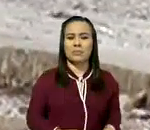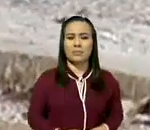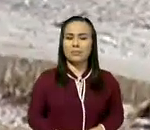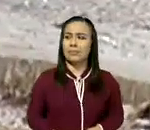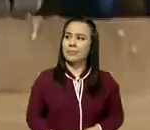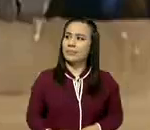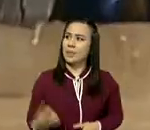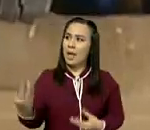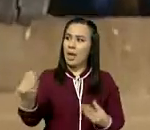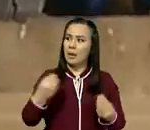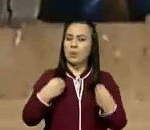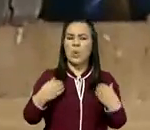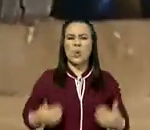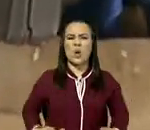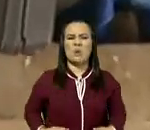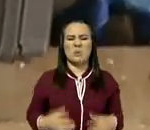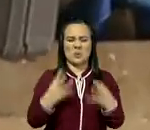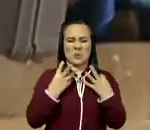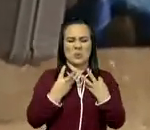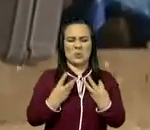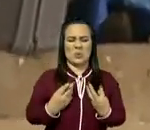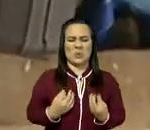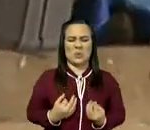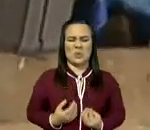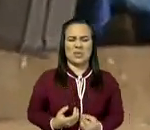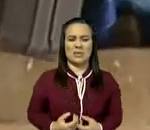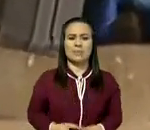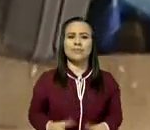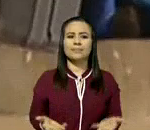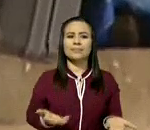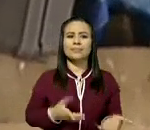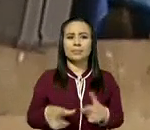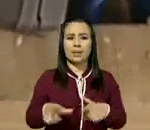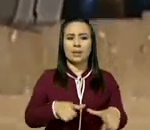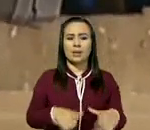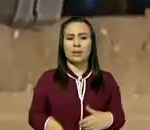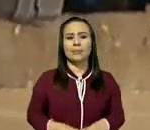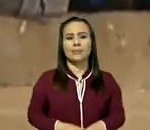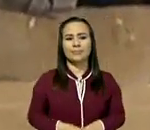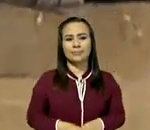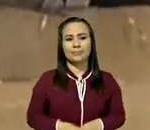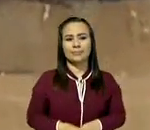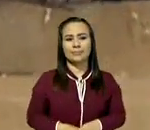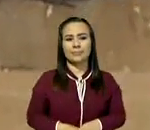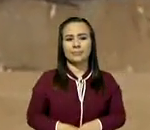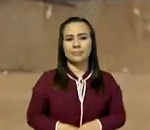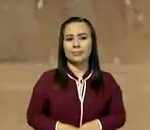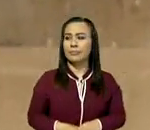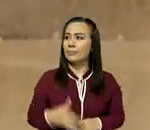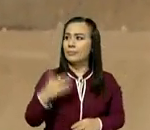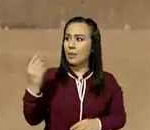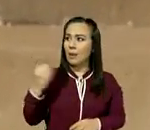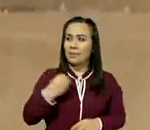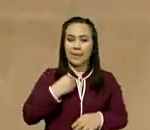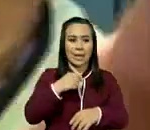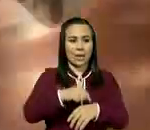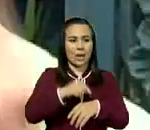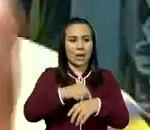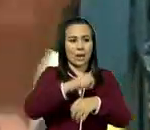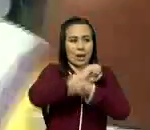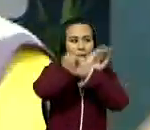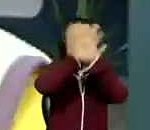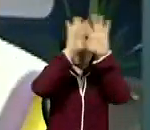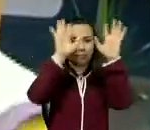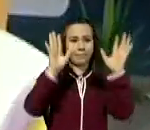trataba del cuerpo en descomposición de una persona que se encontraba en la estructura. La 9 de la mañana que se sintió mal olor, ya